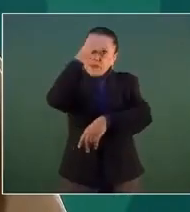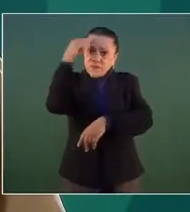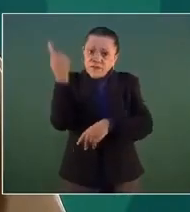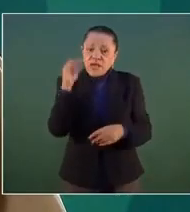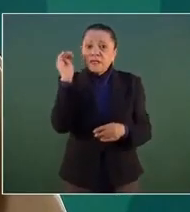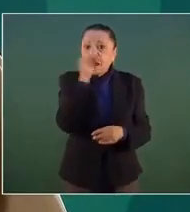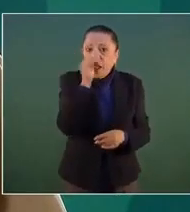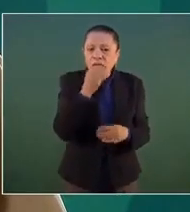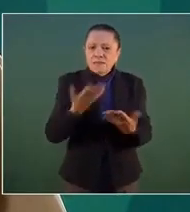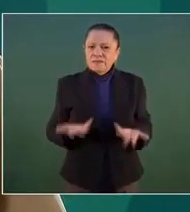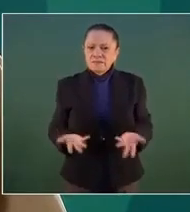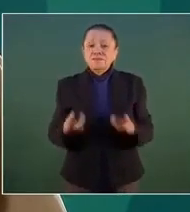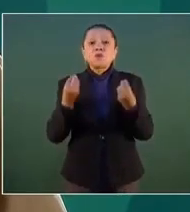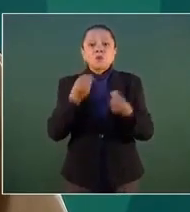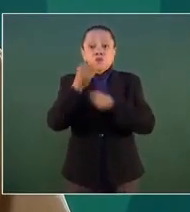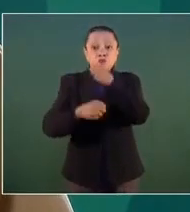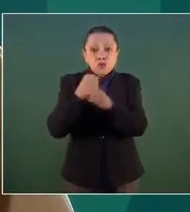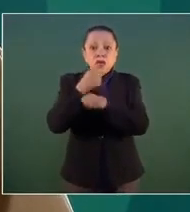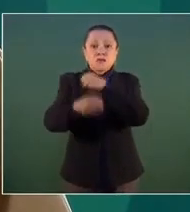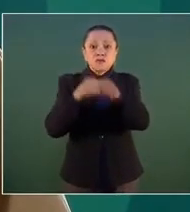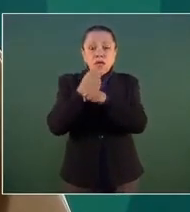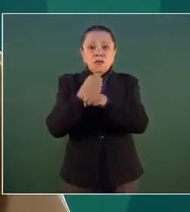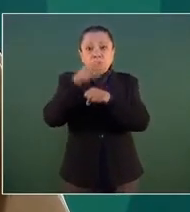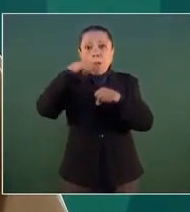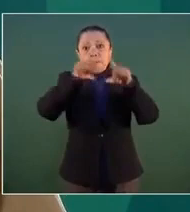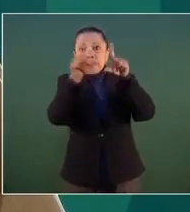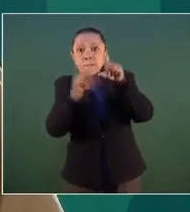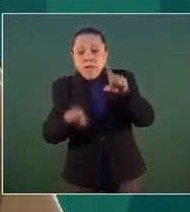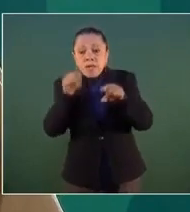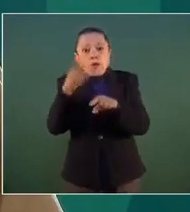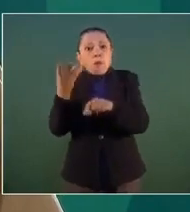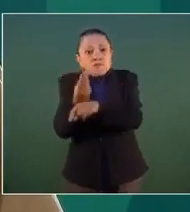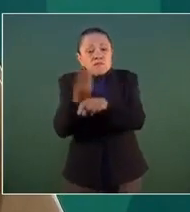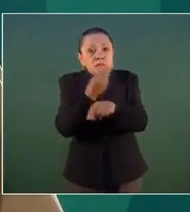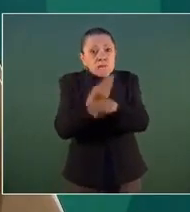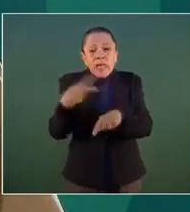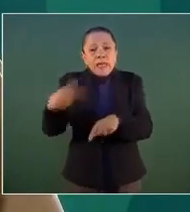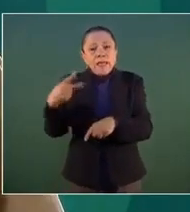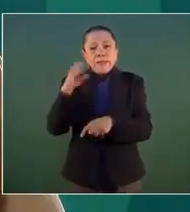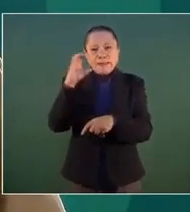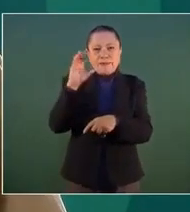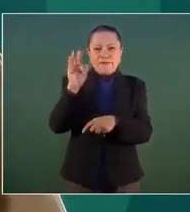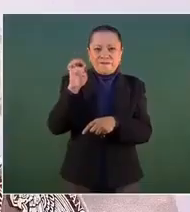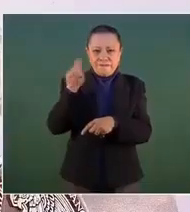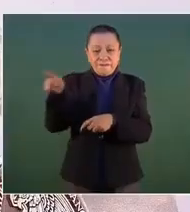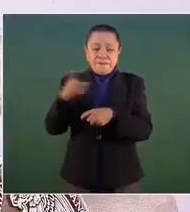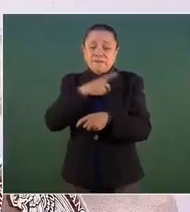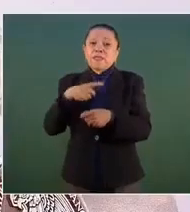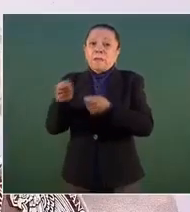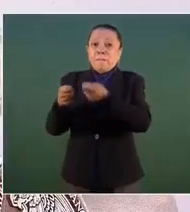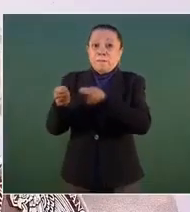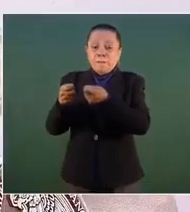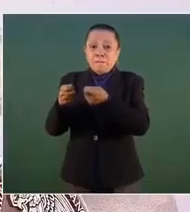Durante muchos años por el Estado mexicano y que debía de ser administrada por la Comisión Federal de Electricidad. Sin embargo, la